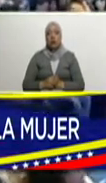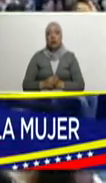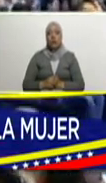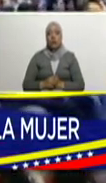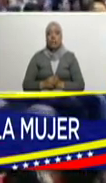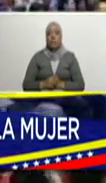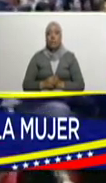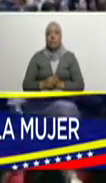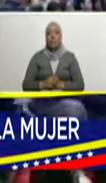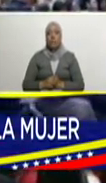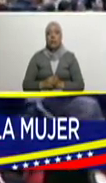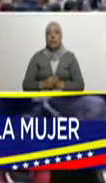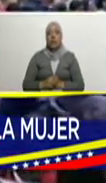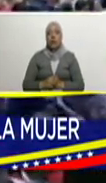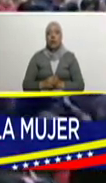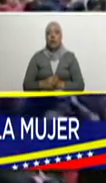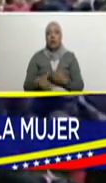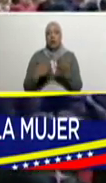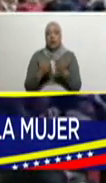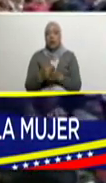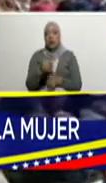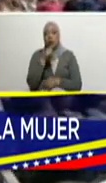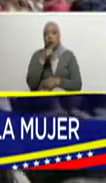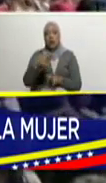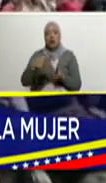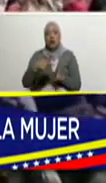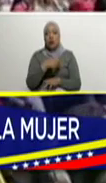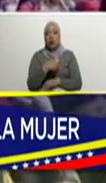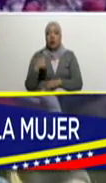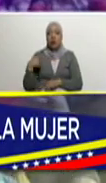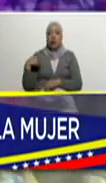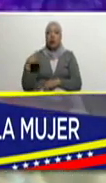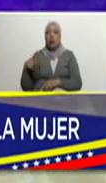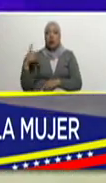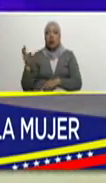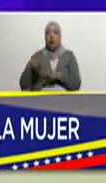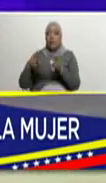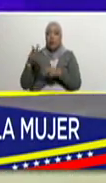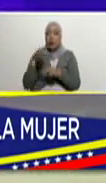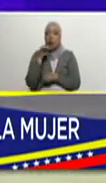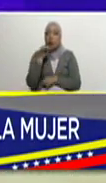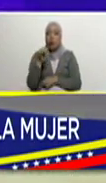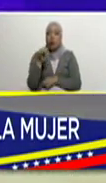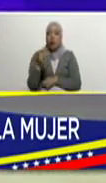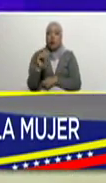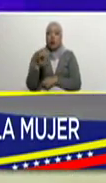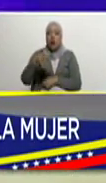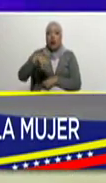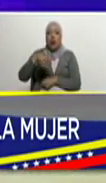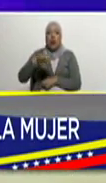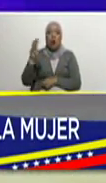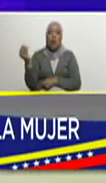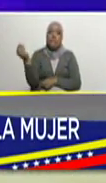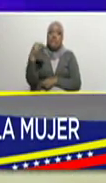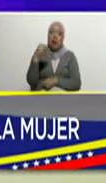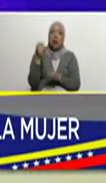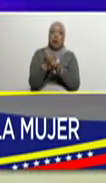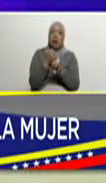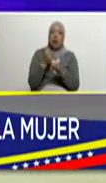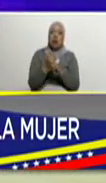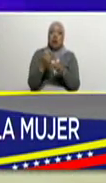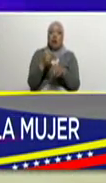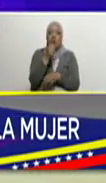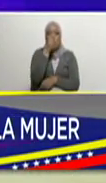Igualmente, en el primer vértice, yo quiero que todo esto lo expresemos al Estado Mayor,